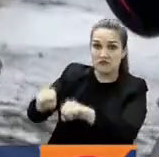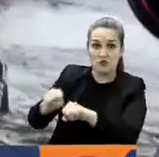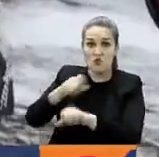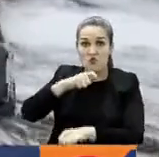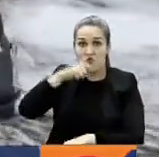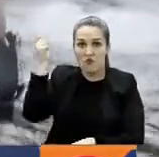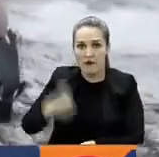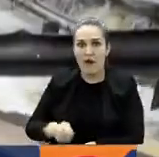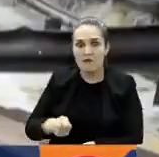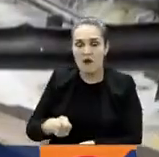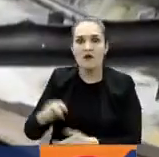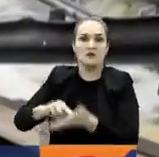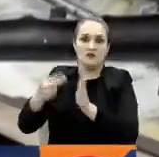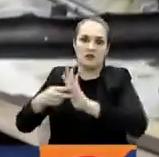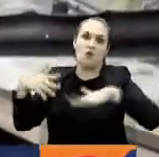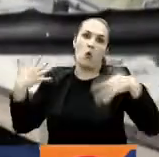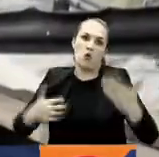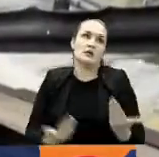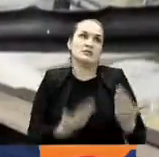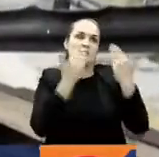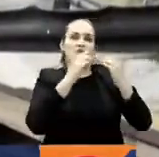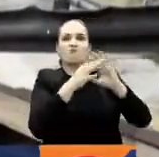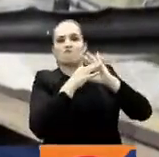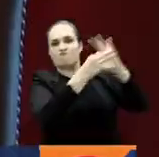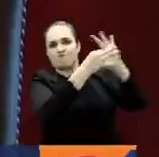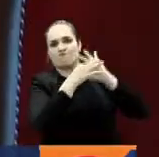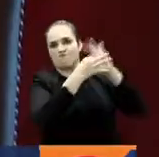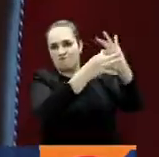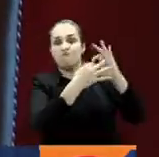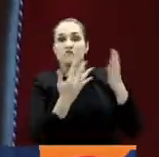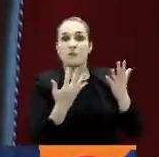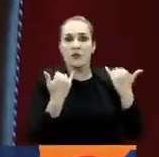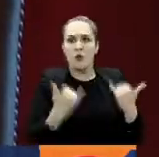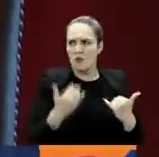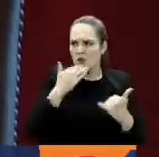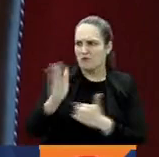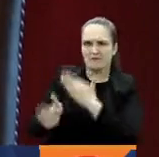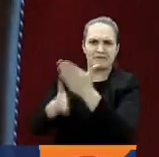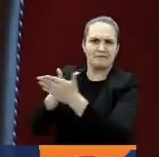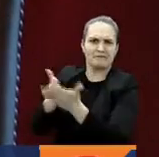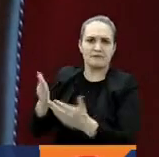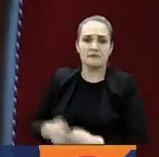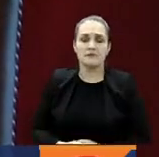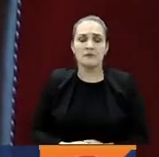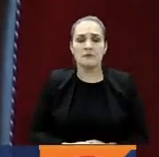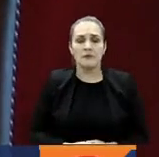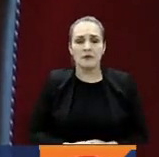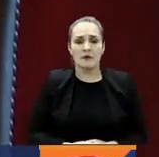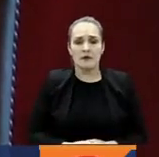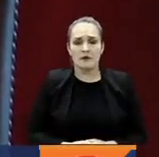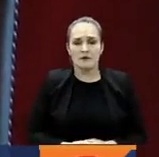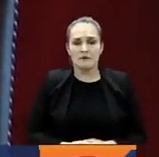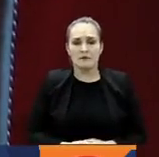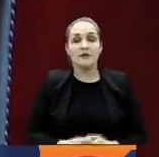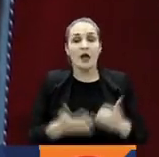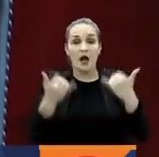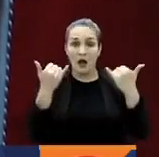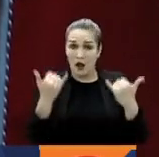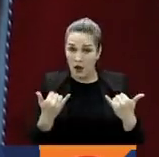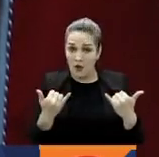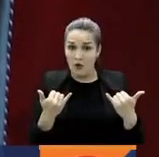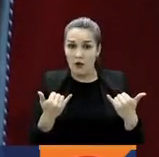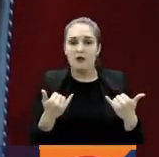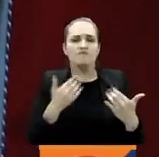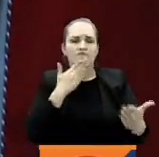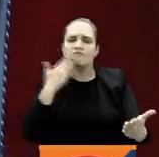echo bailén le agradeció duque que haya condenado a la ofensiva rusa en ucrania no todos en el hemisferio ni en ningún otro lugar han hecho eso quiero